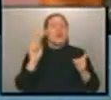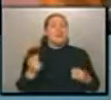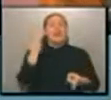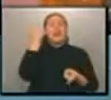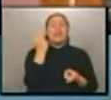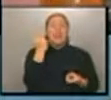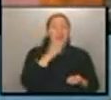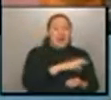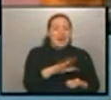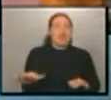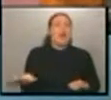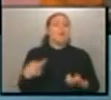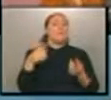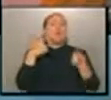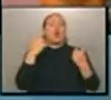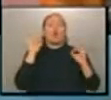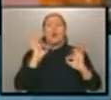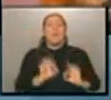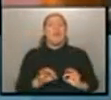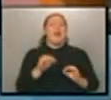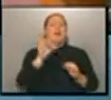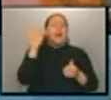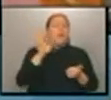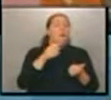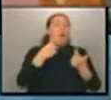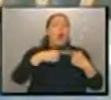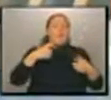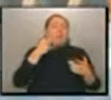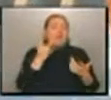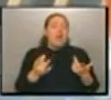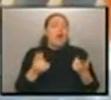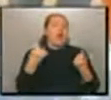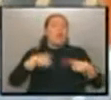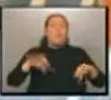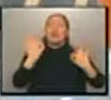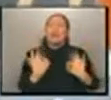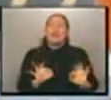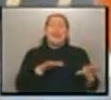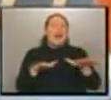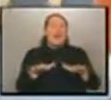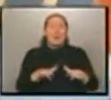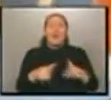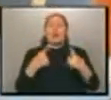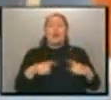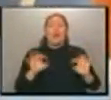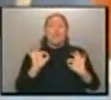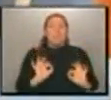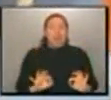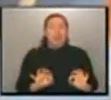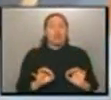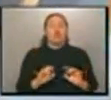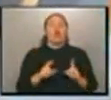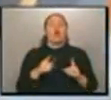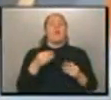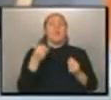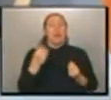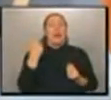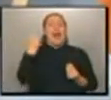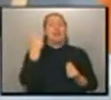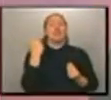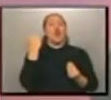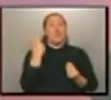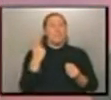Porque el 80% queda y se vuelca a lo que son los pueblos, las ciudades de toda la República Argentina en todas las actividades. No hablamos solo de lo que son granos,